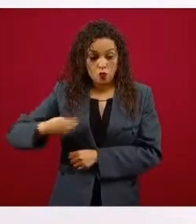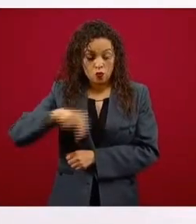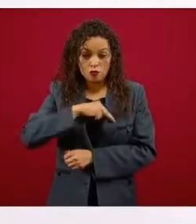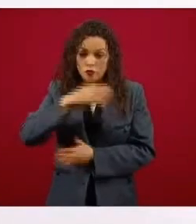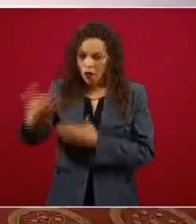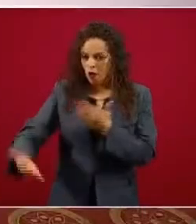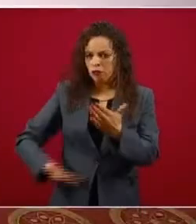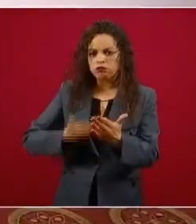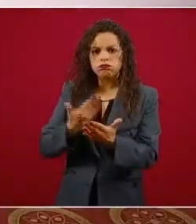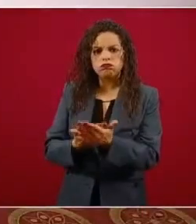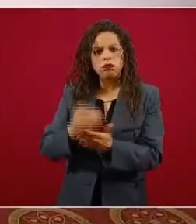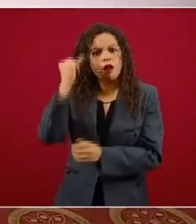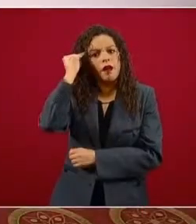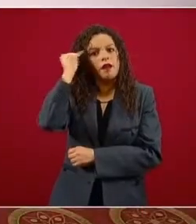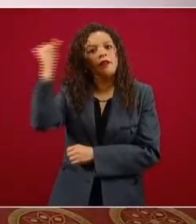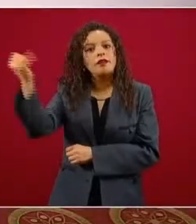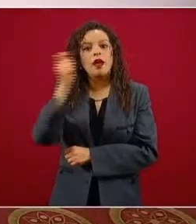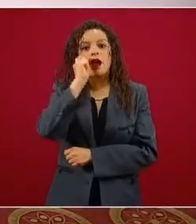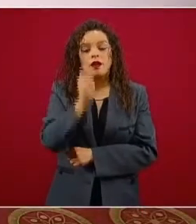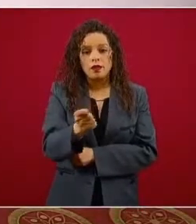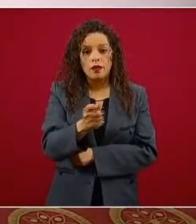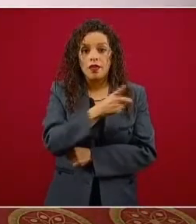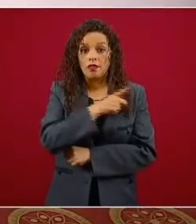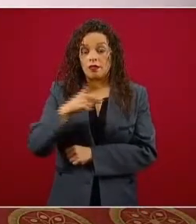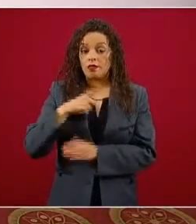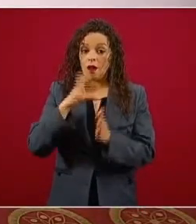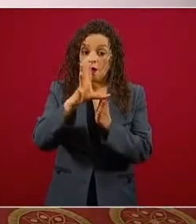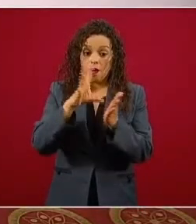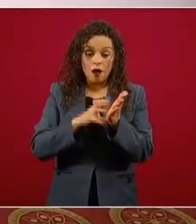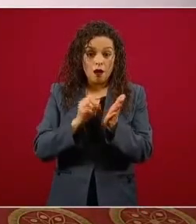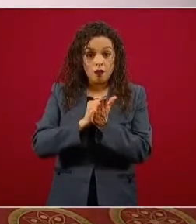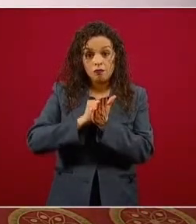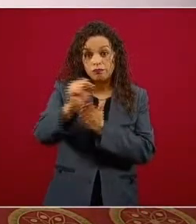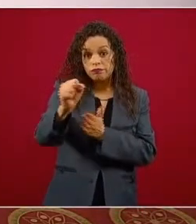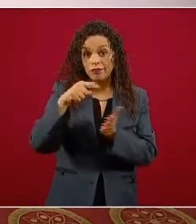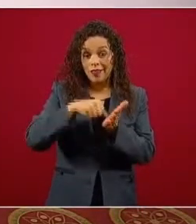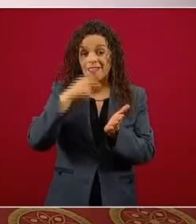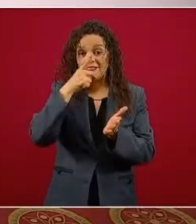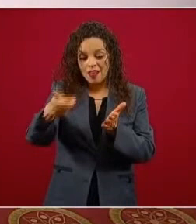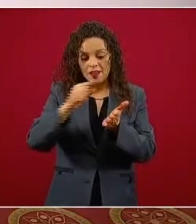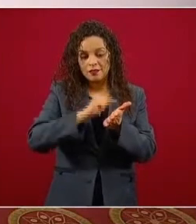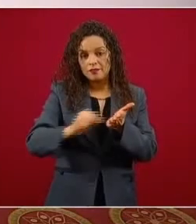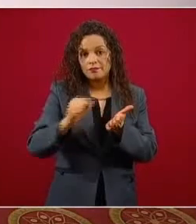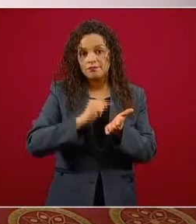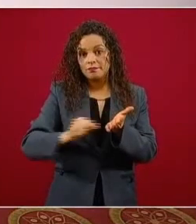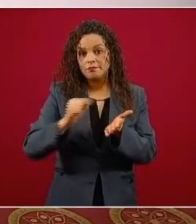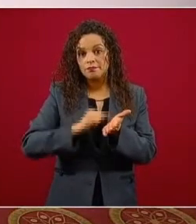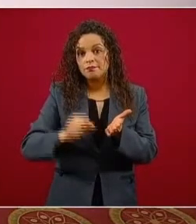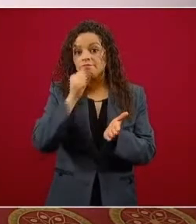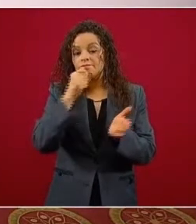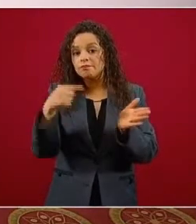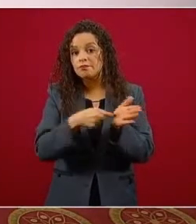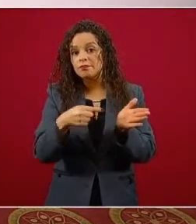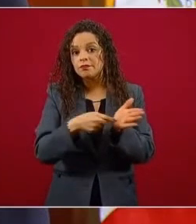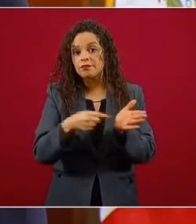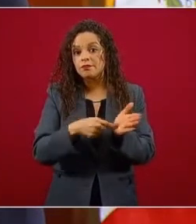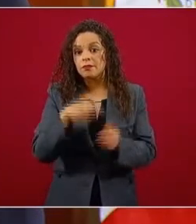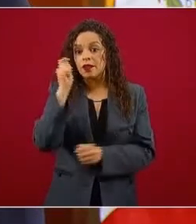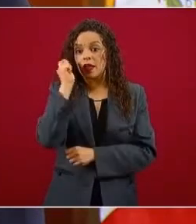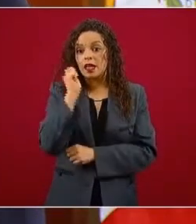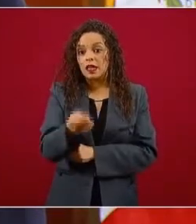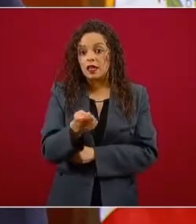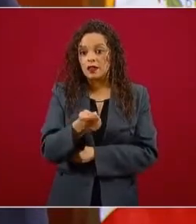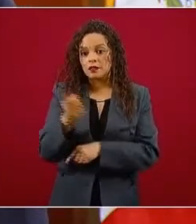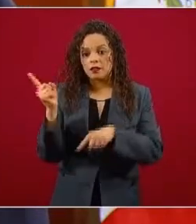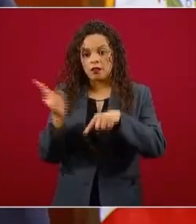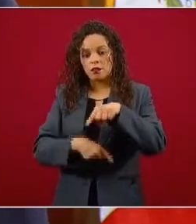que quedara escrito en la Constitución la revocación del mandato y la abolición